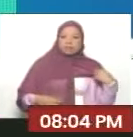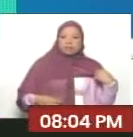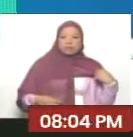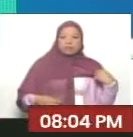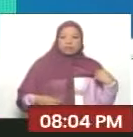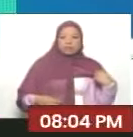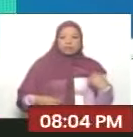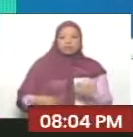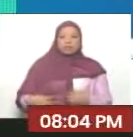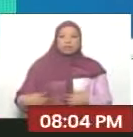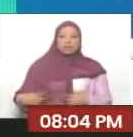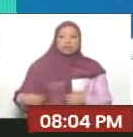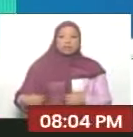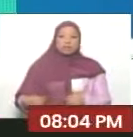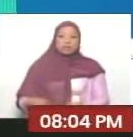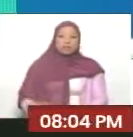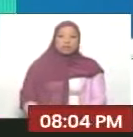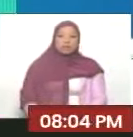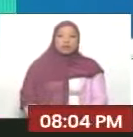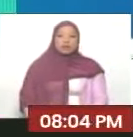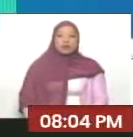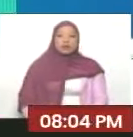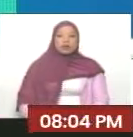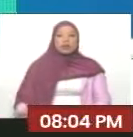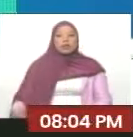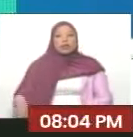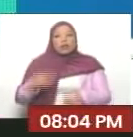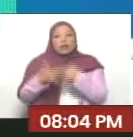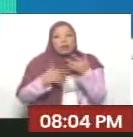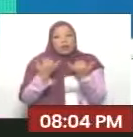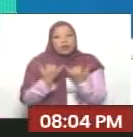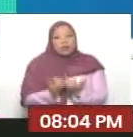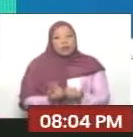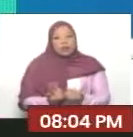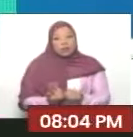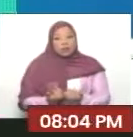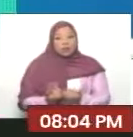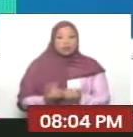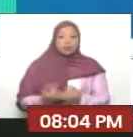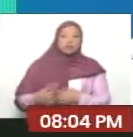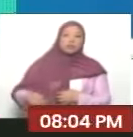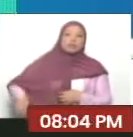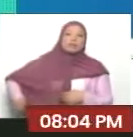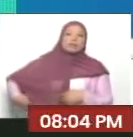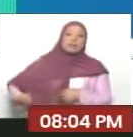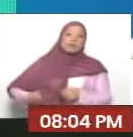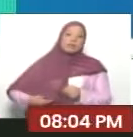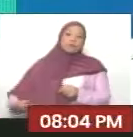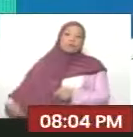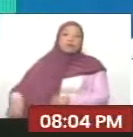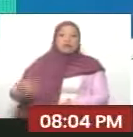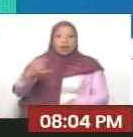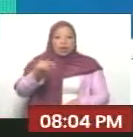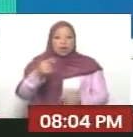Yo le dije, vamos a hacer una cosa, yo tengo una platica que entró